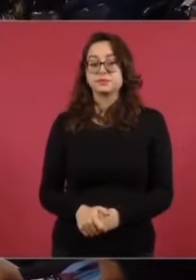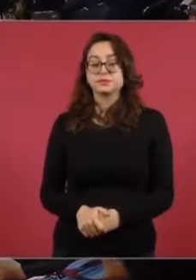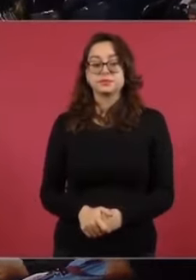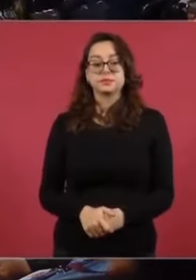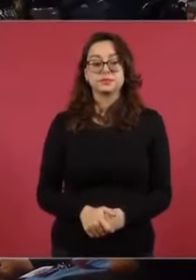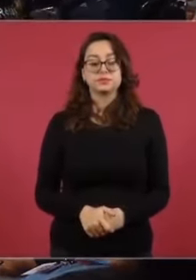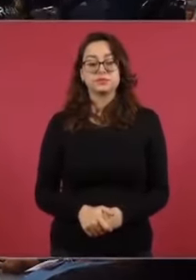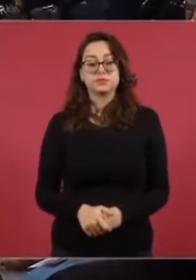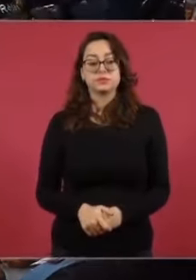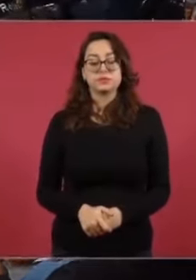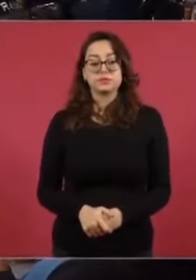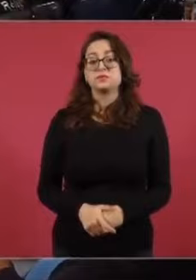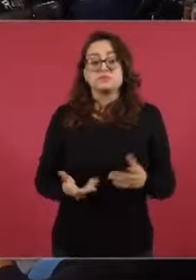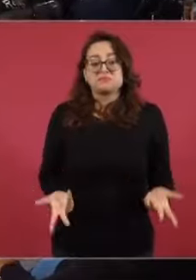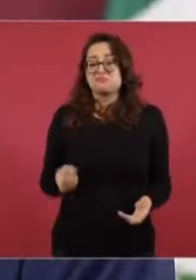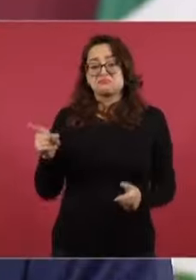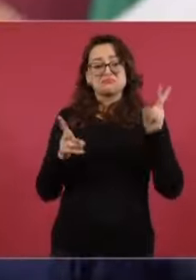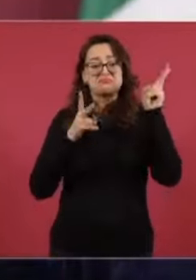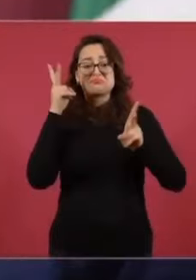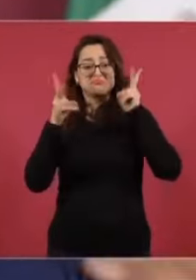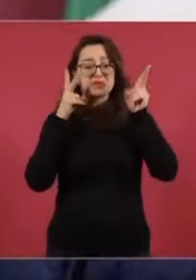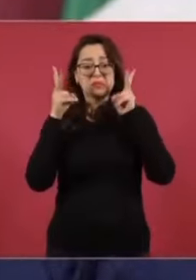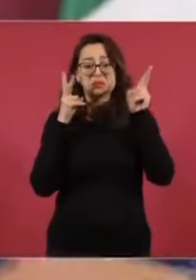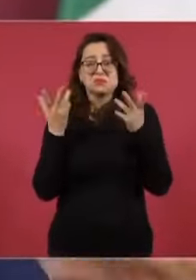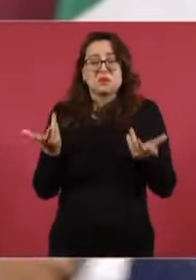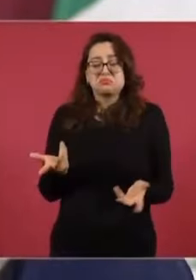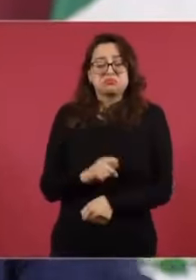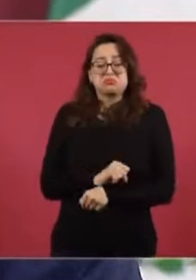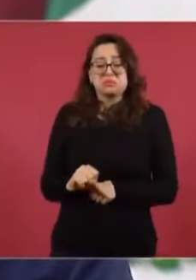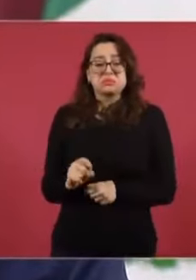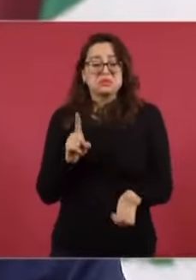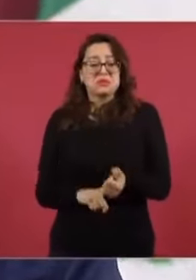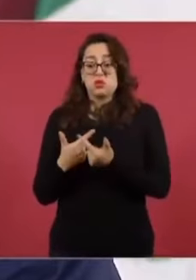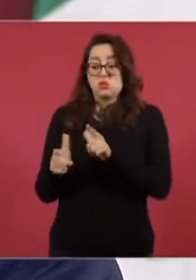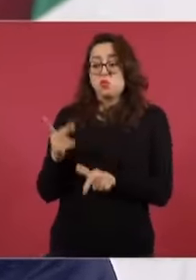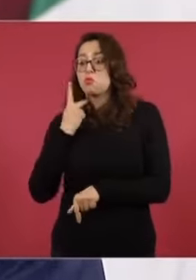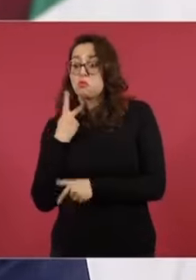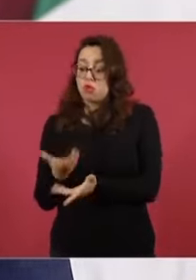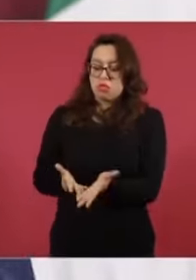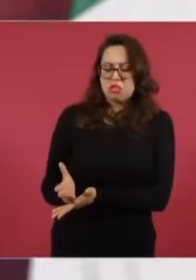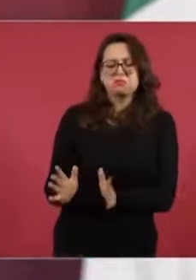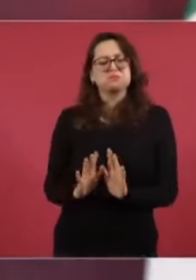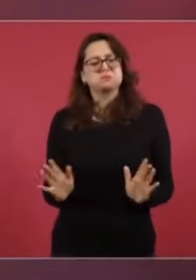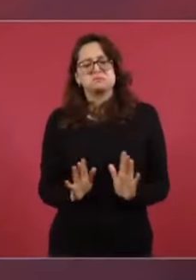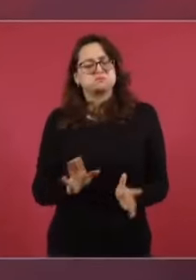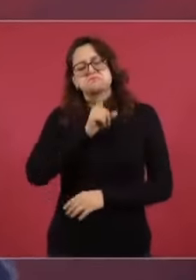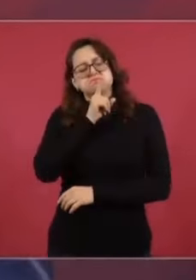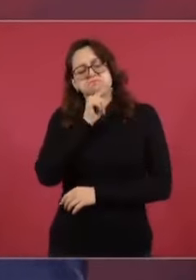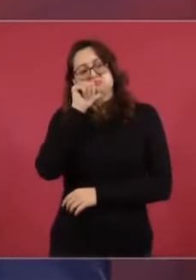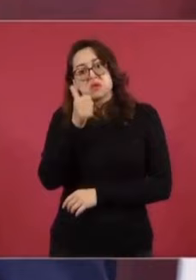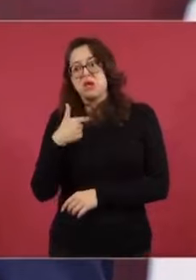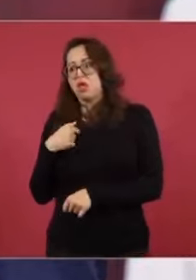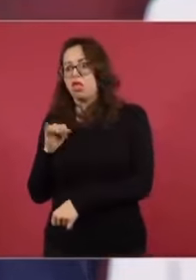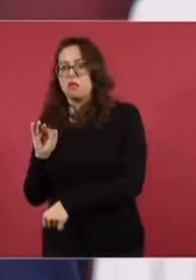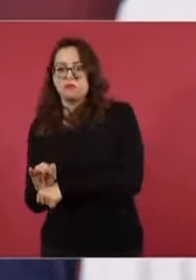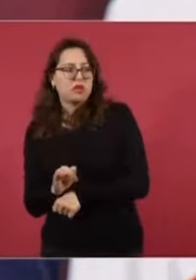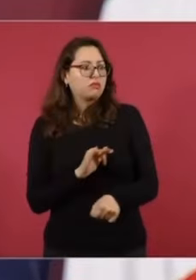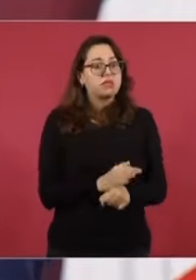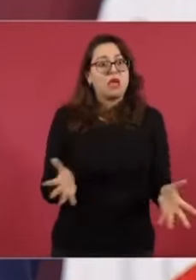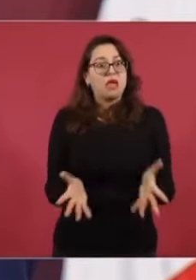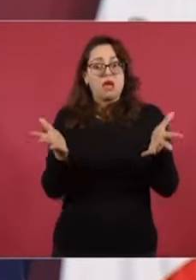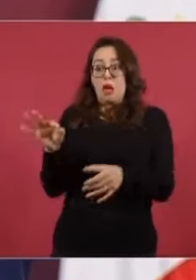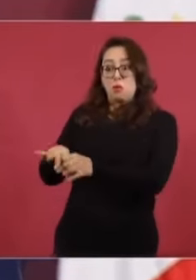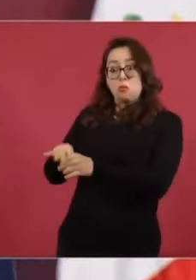No, porque pues es una visita que no tiene nada que ver, aun cuando se dé aquí, con cuestiones partidistas. Yo no me estoy pronunciando a favor de que la